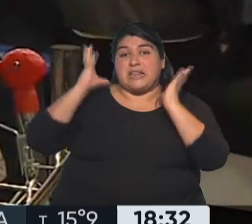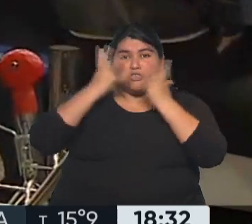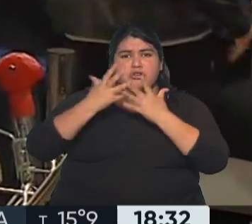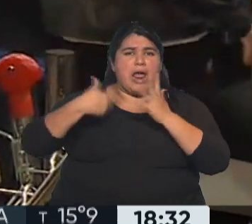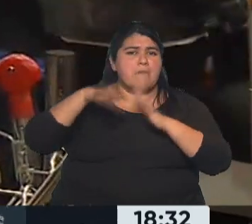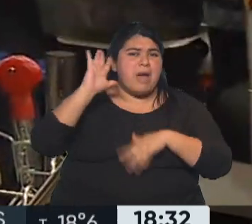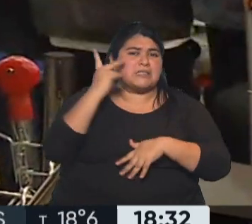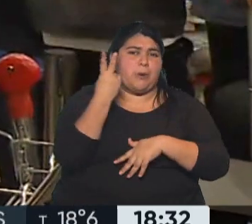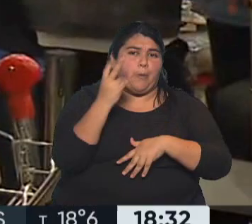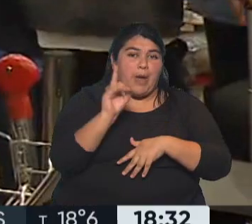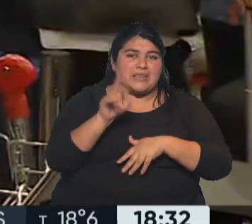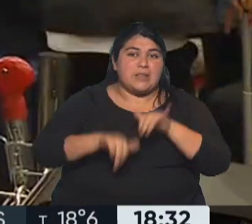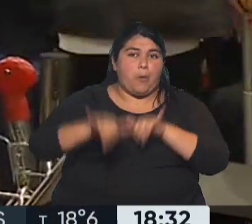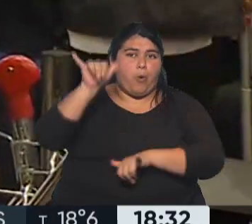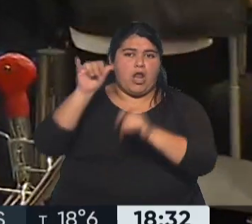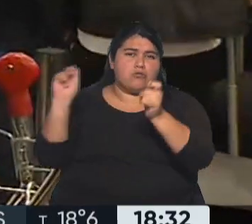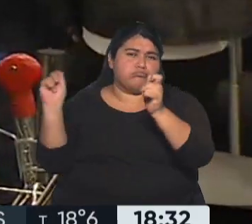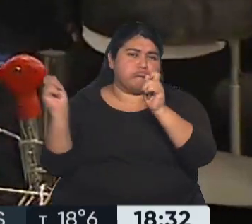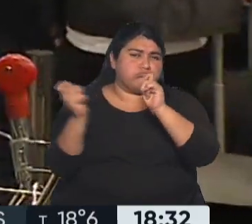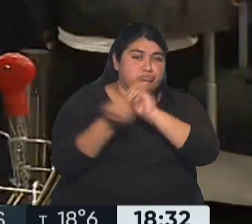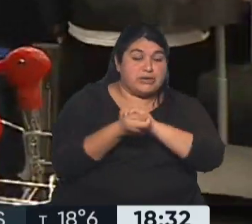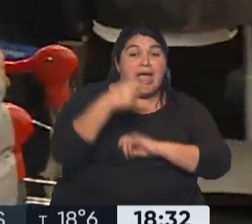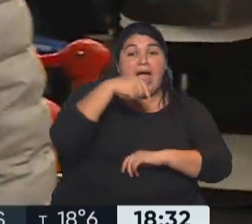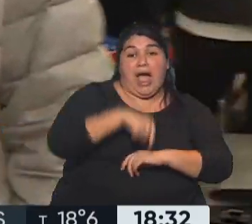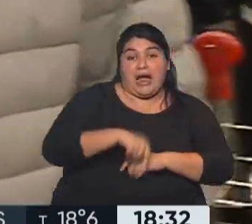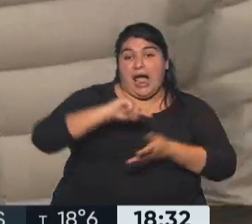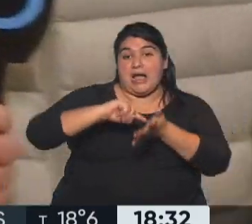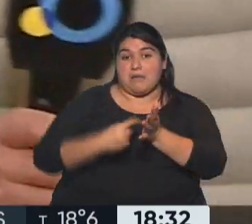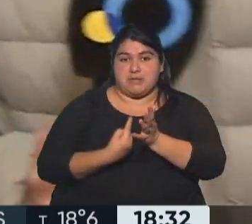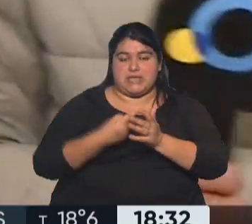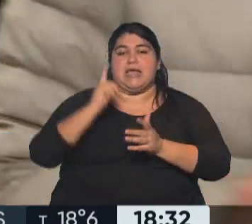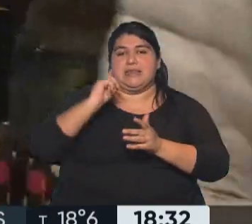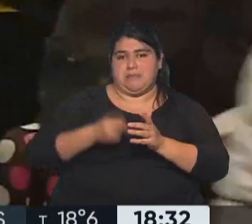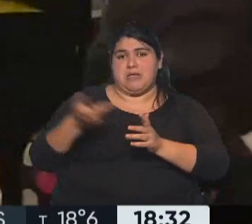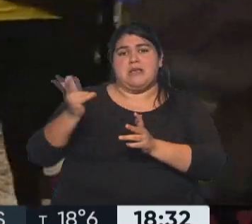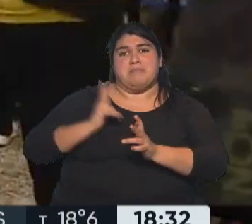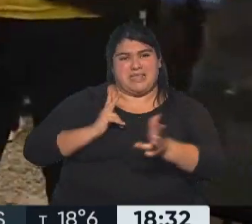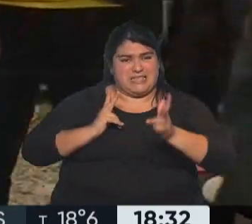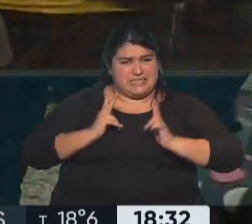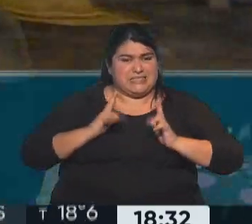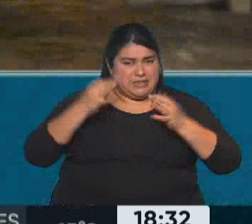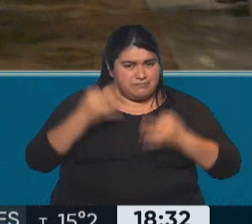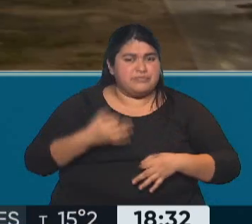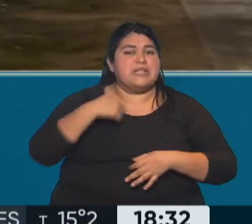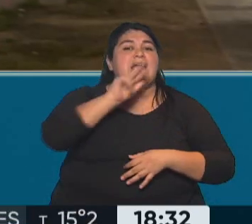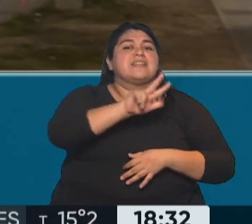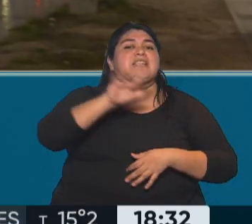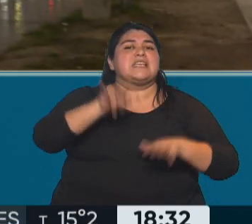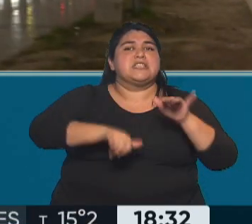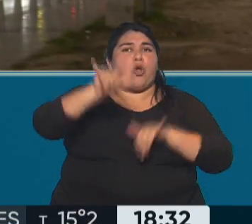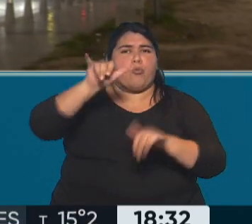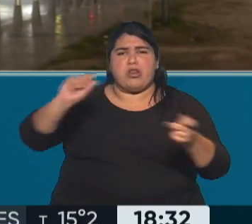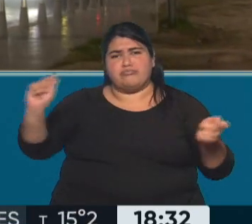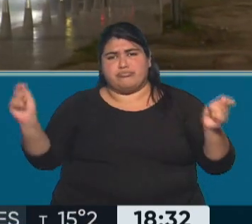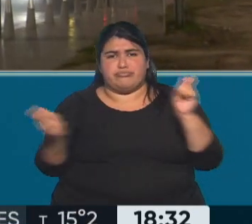vuelos tuvieron que ser modificados y aquí en el aeropuerto metropolitano nos dicen que más de 35 por eso la cantidad de